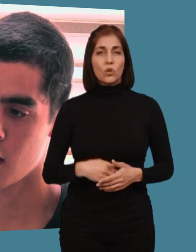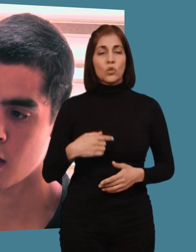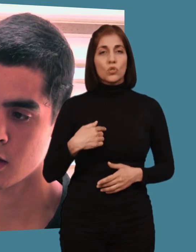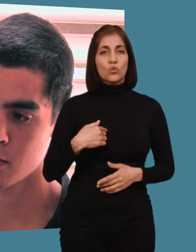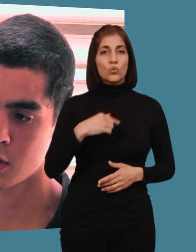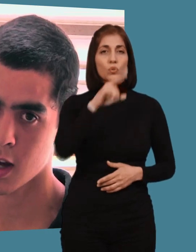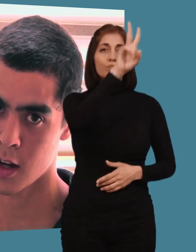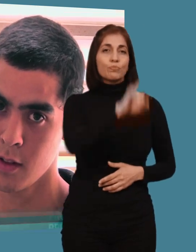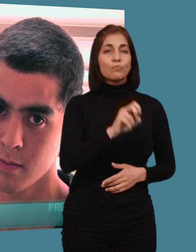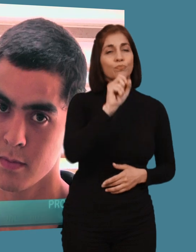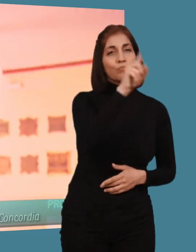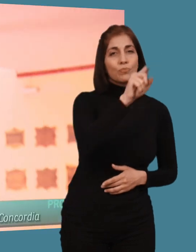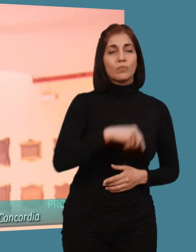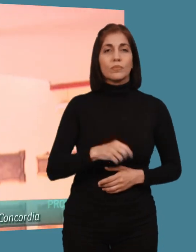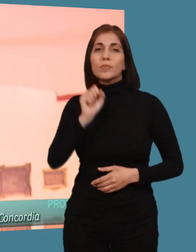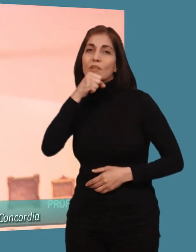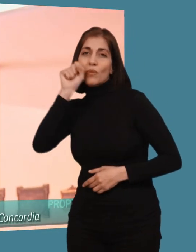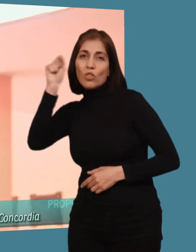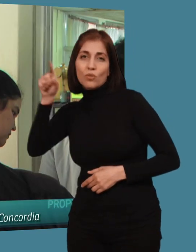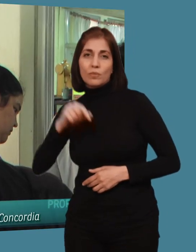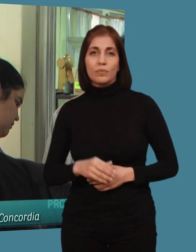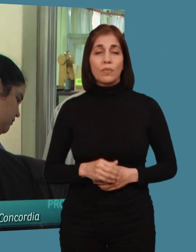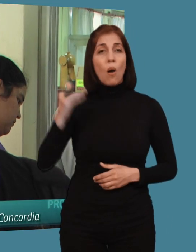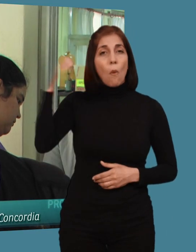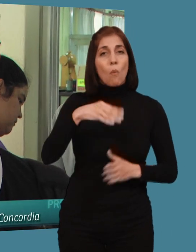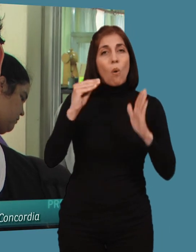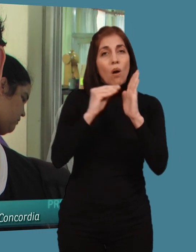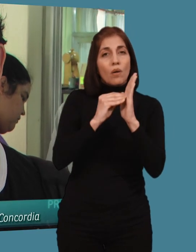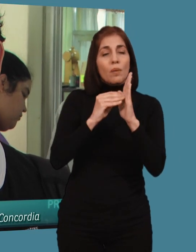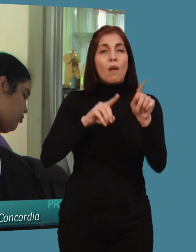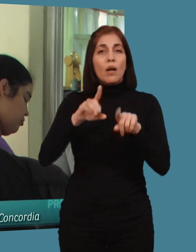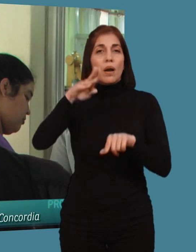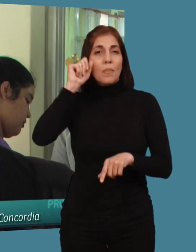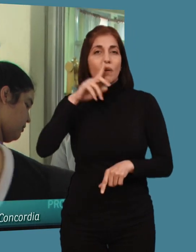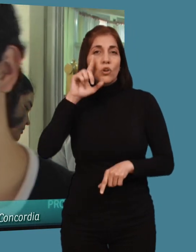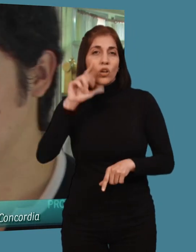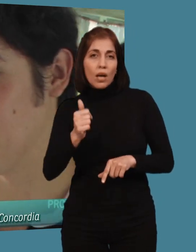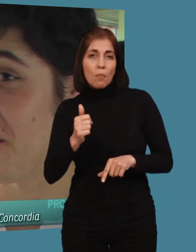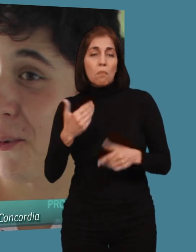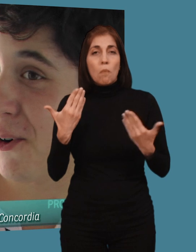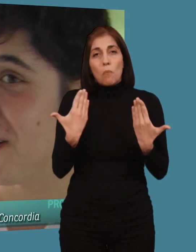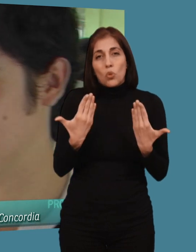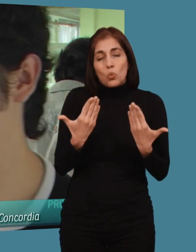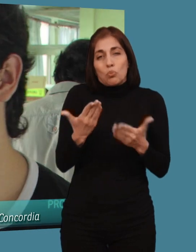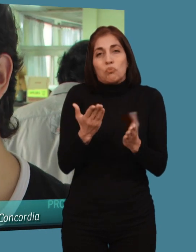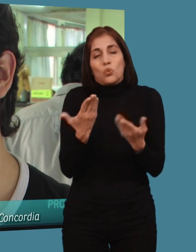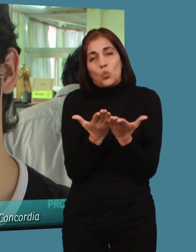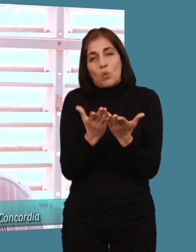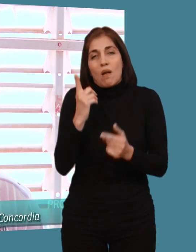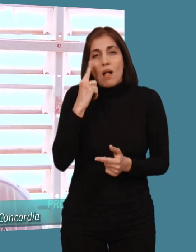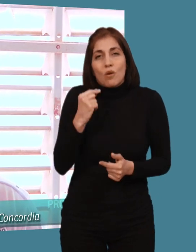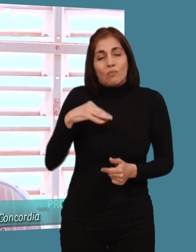Soy de Chajarí. Soy de San Salvador, Entre Ríos. Vengo a inscribirme en la carrera de mecatrónica para estudiar un poco, para hacer algo en mi